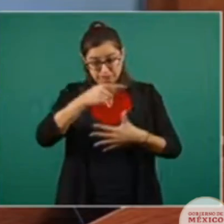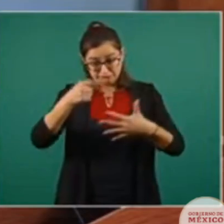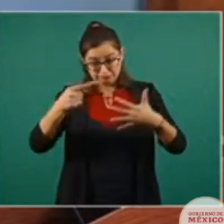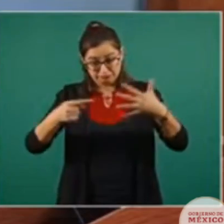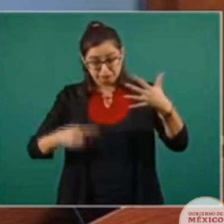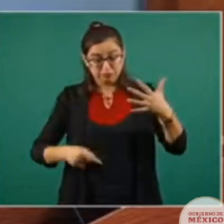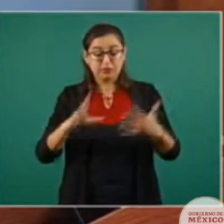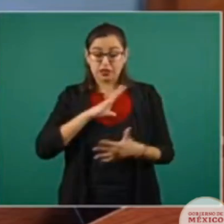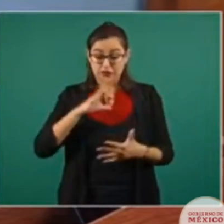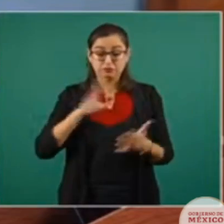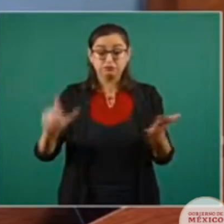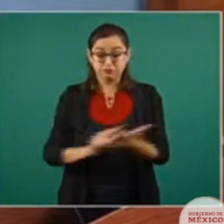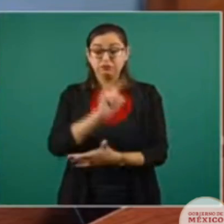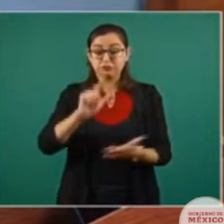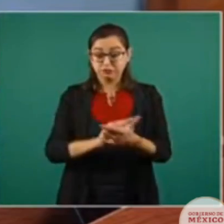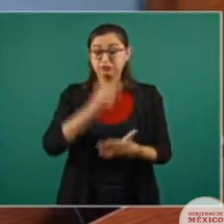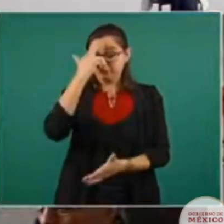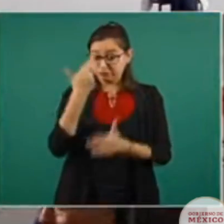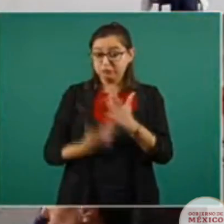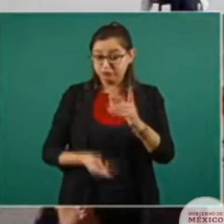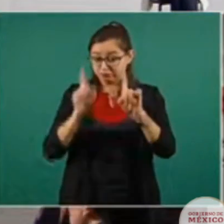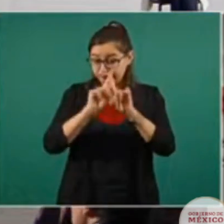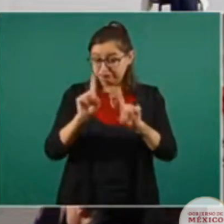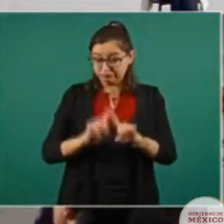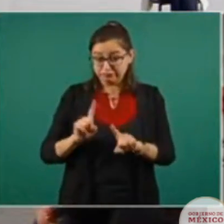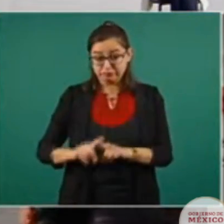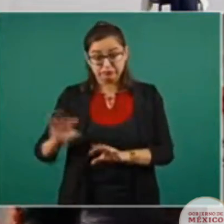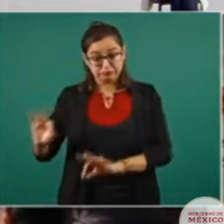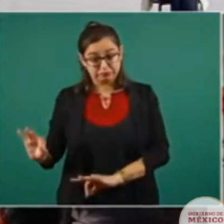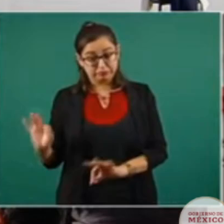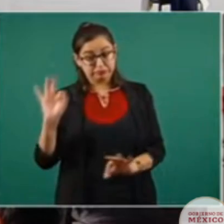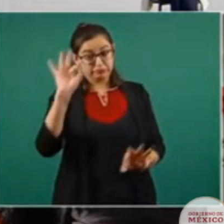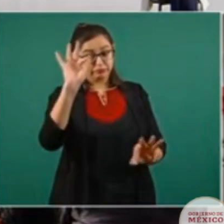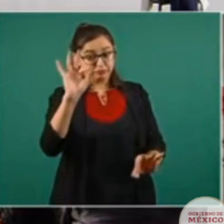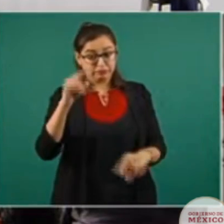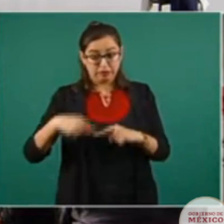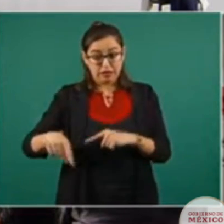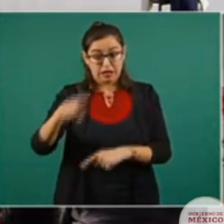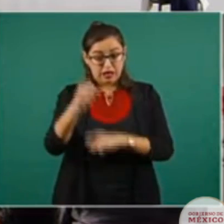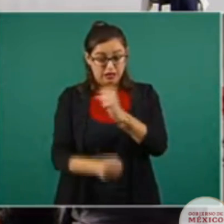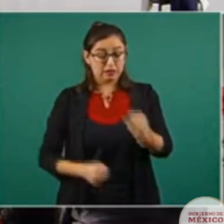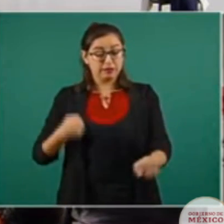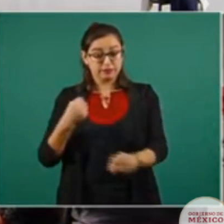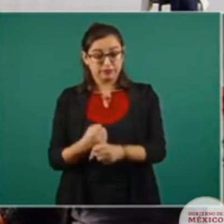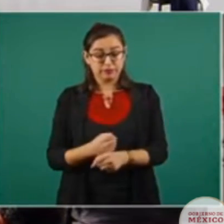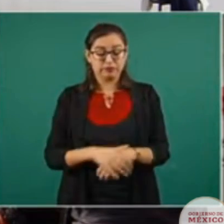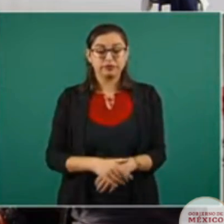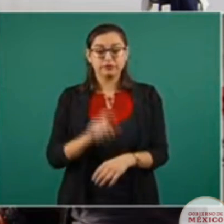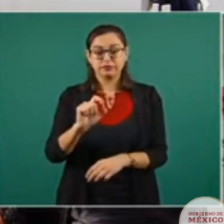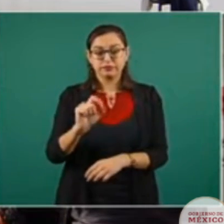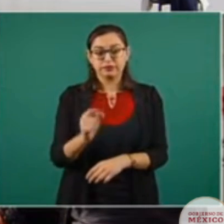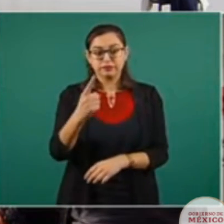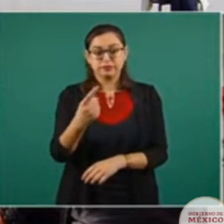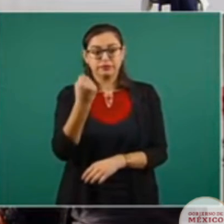que exhibirán ante el Reino de España antes de que finalice el año en curso. El 21 de